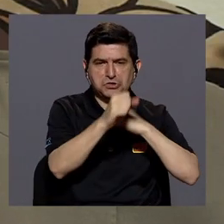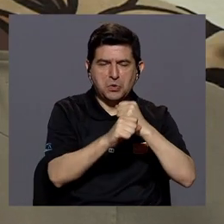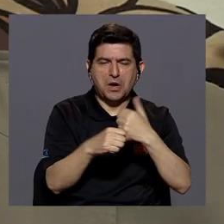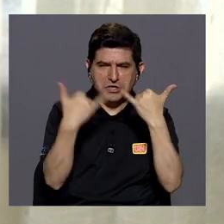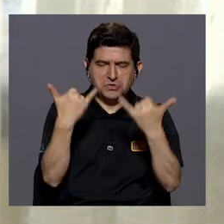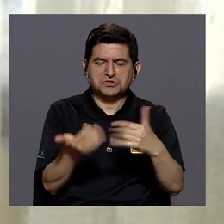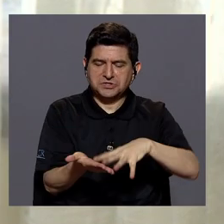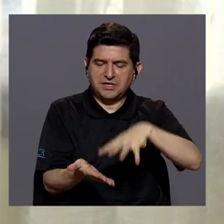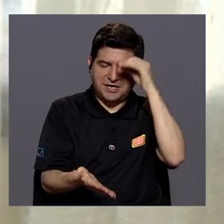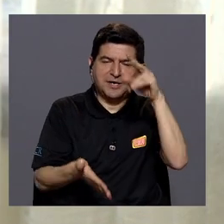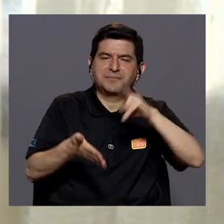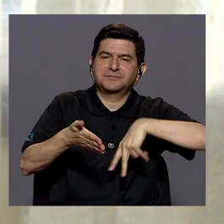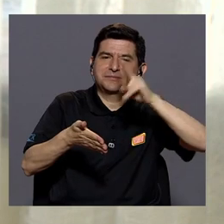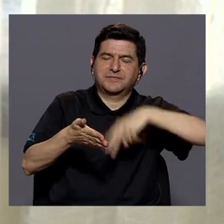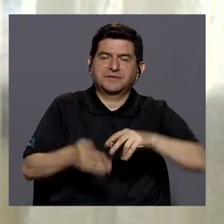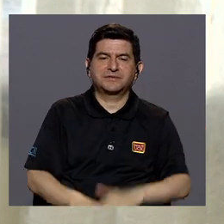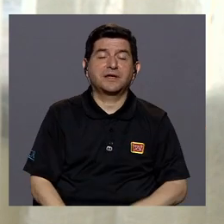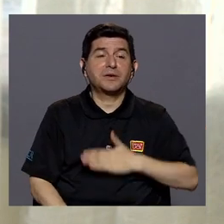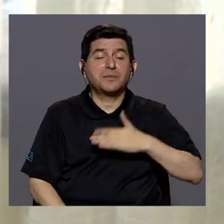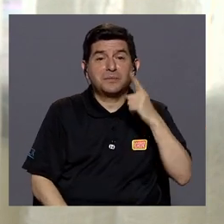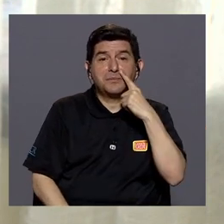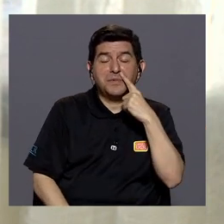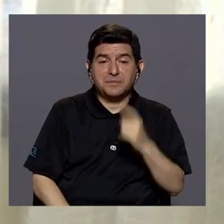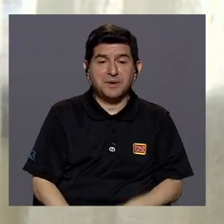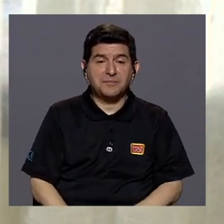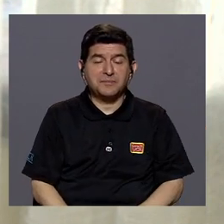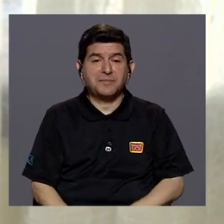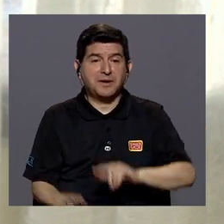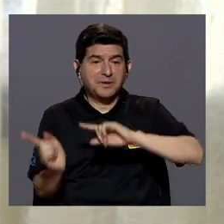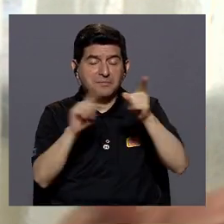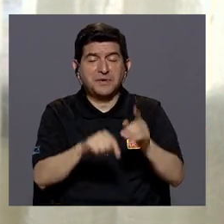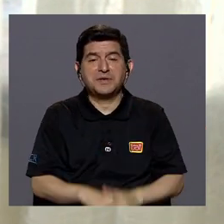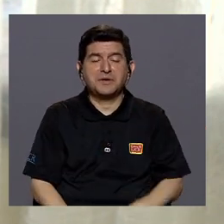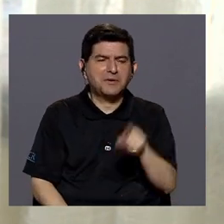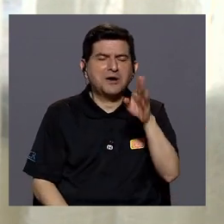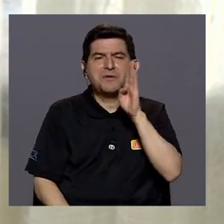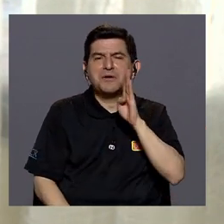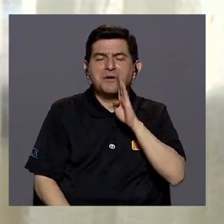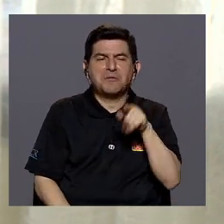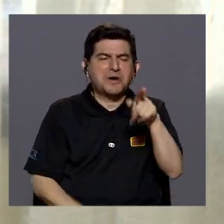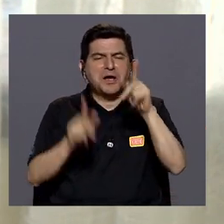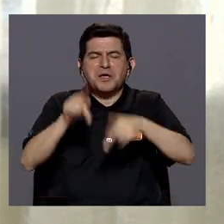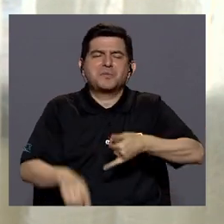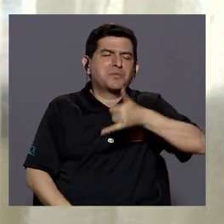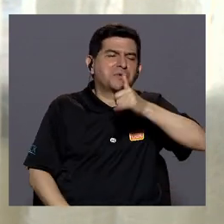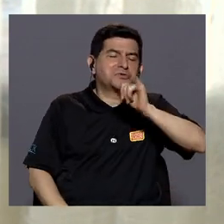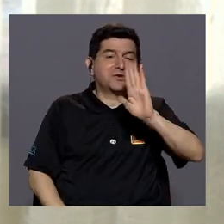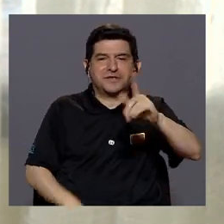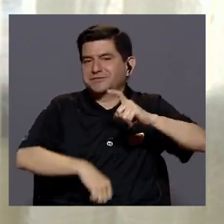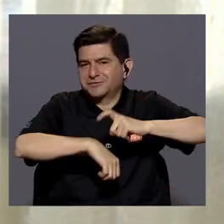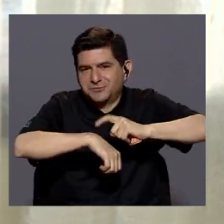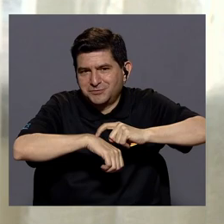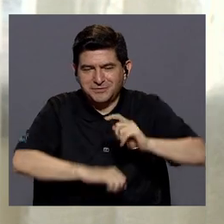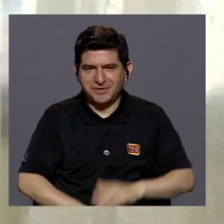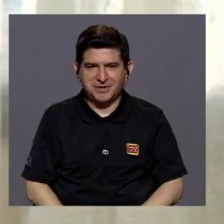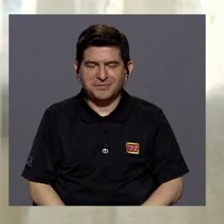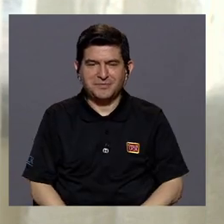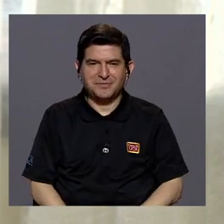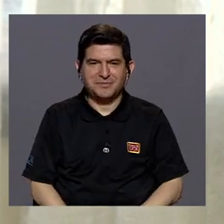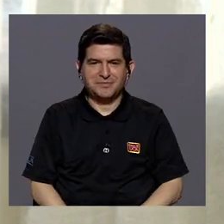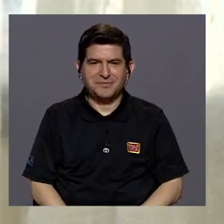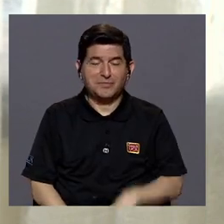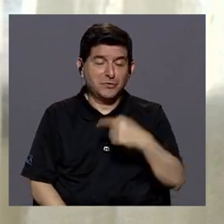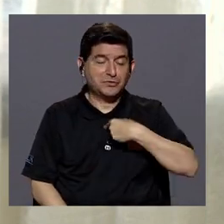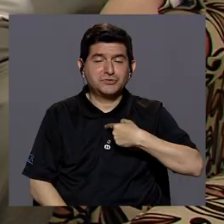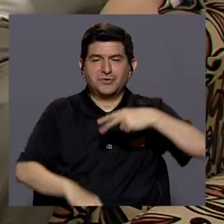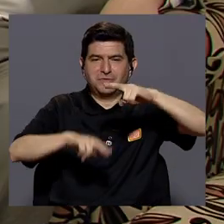leer. Mi papá me llevaba a una cantina de un montón de humos ahí de su tiempo. Me sentaba en un saco de